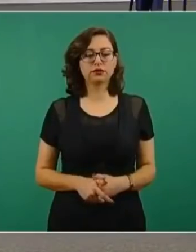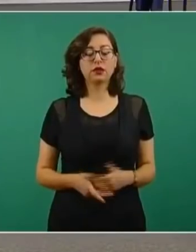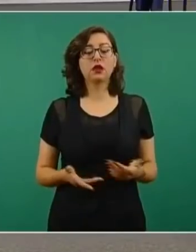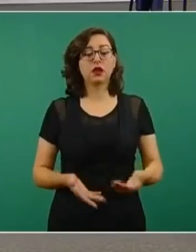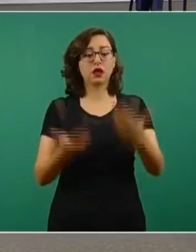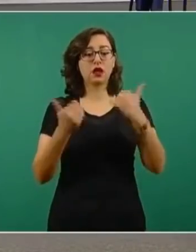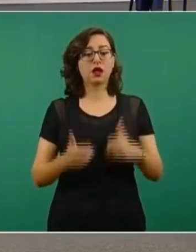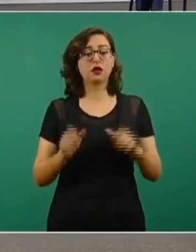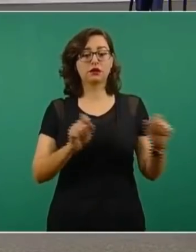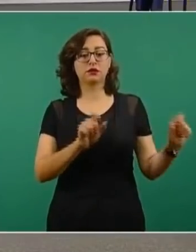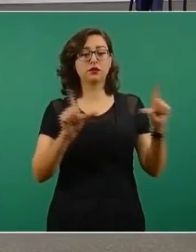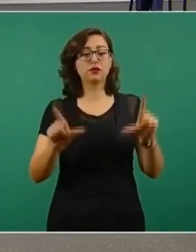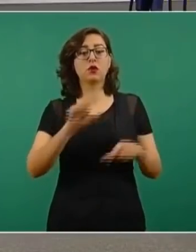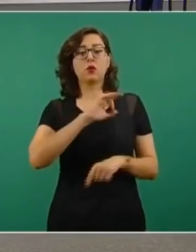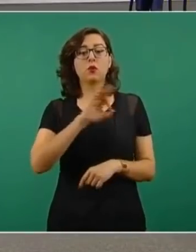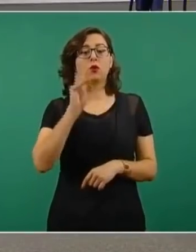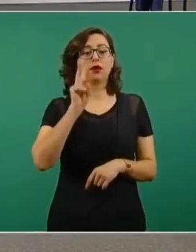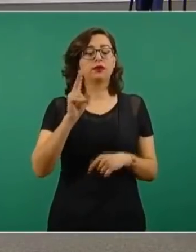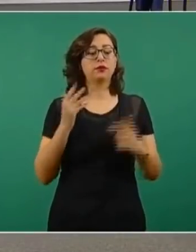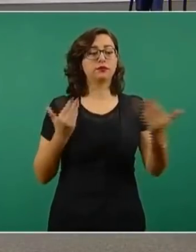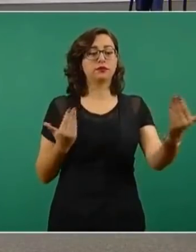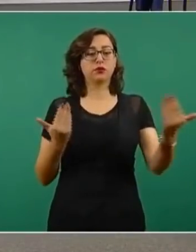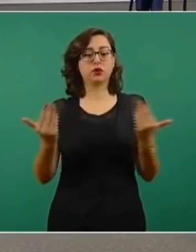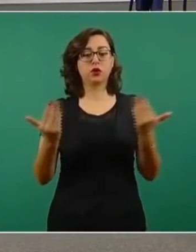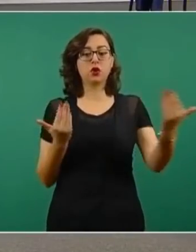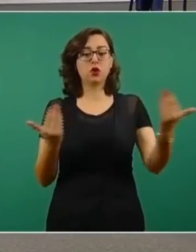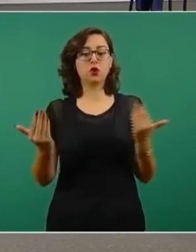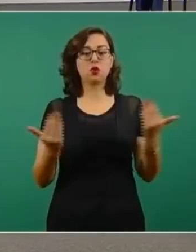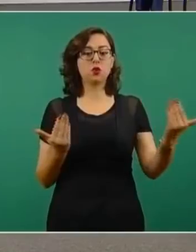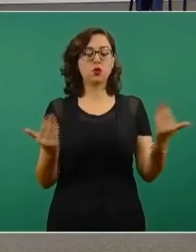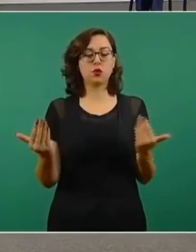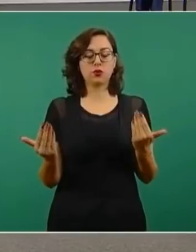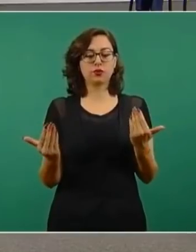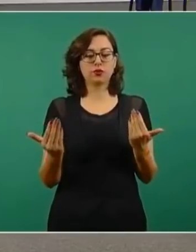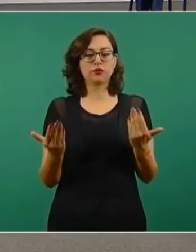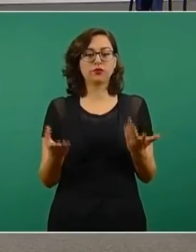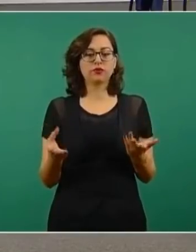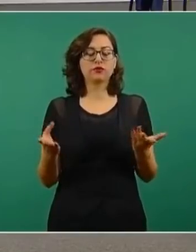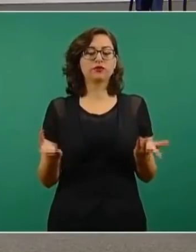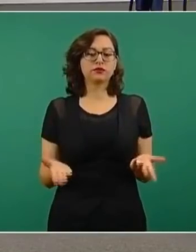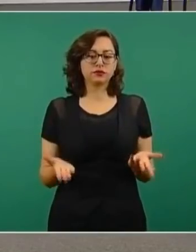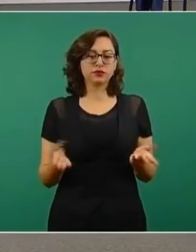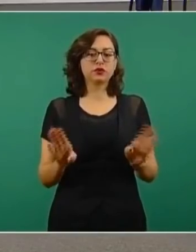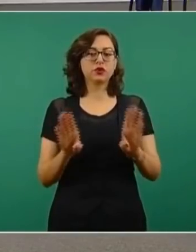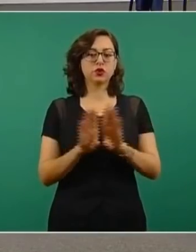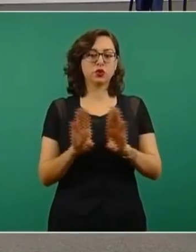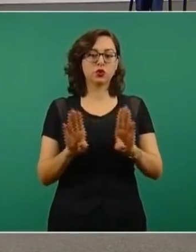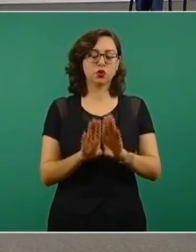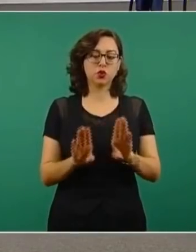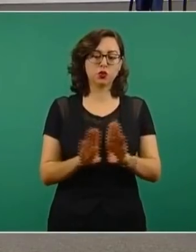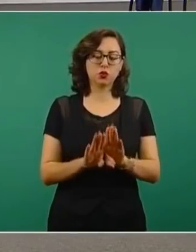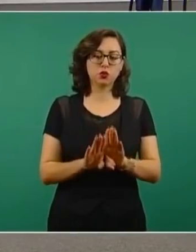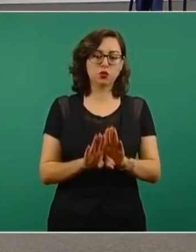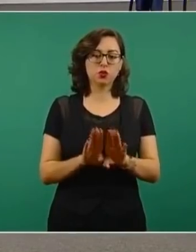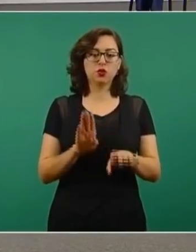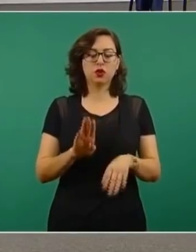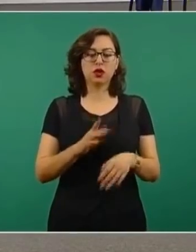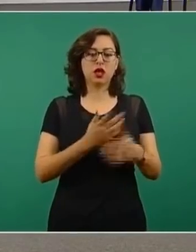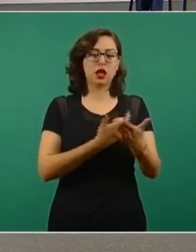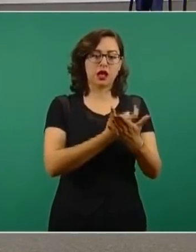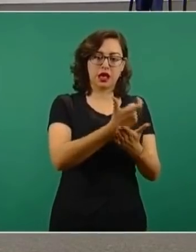podemos ver en un comparativo en el cual haciendo el efecto y no nada más del costo del